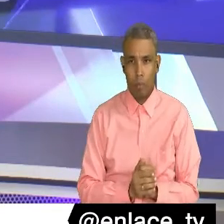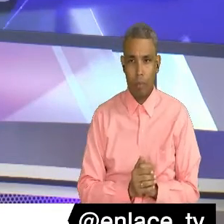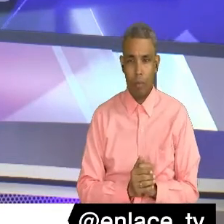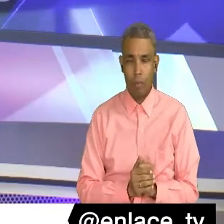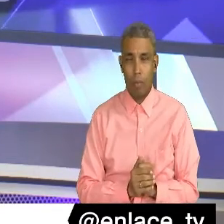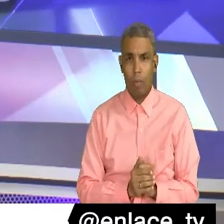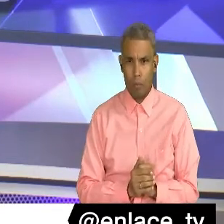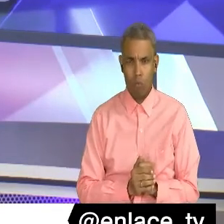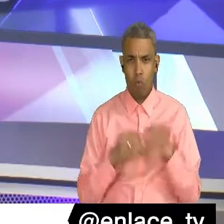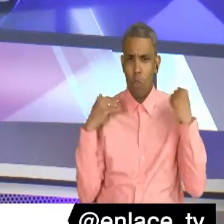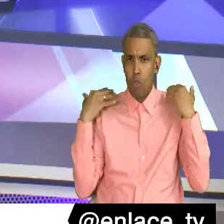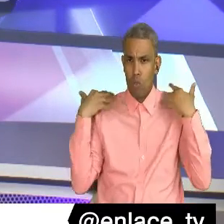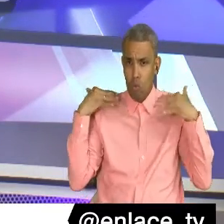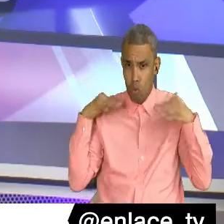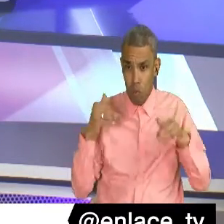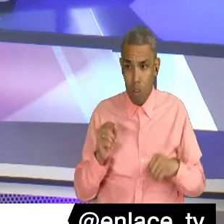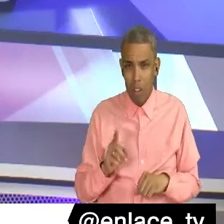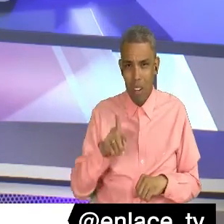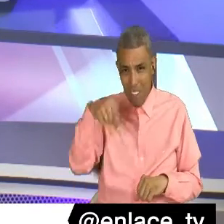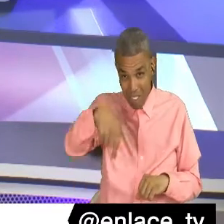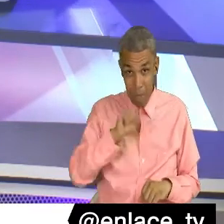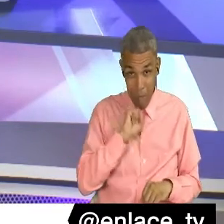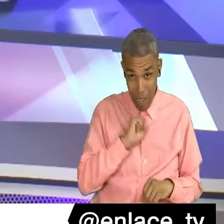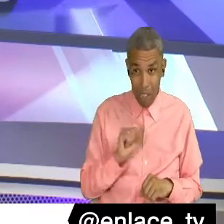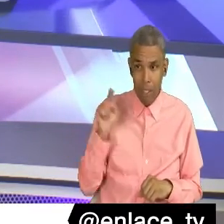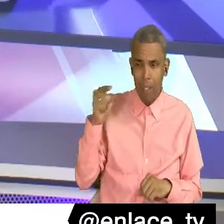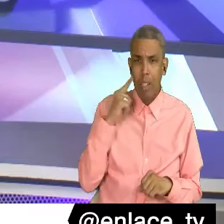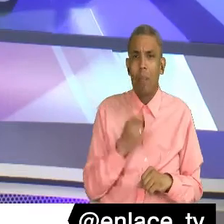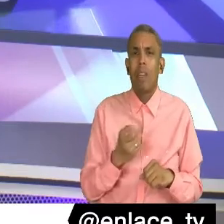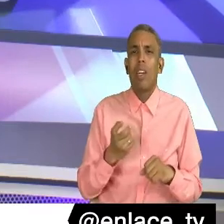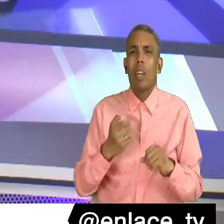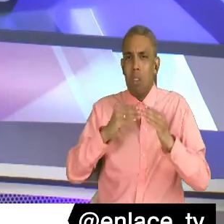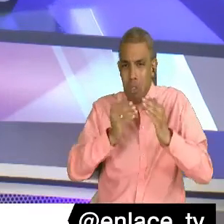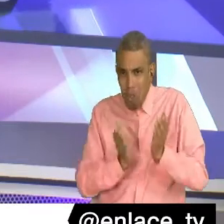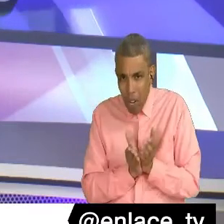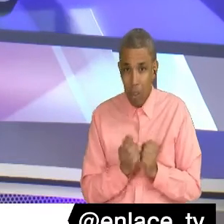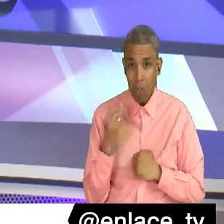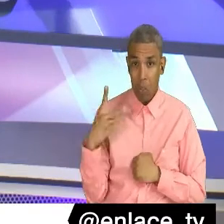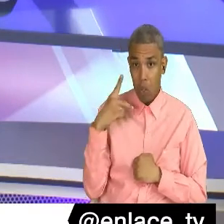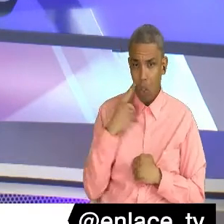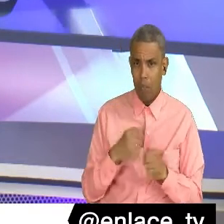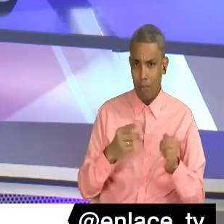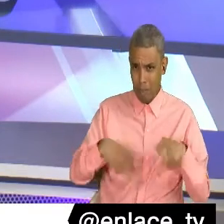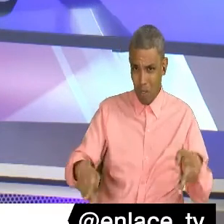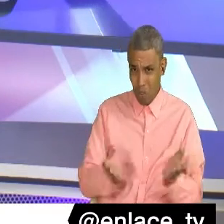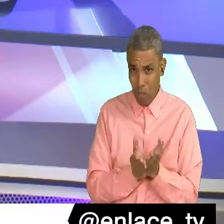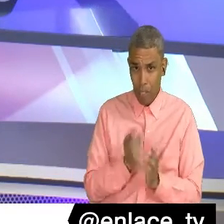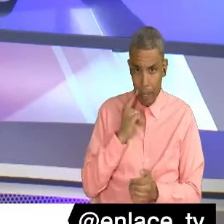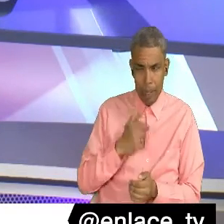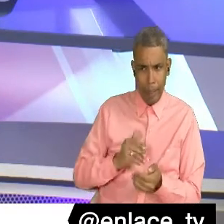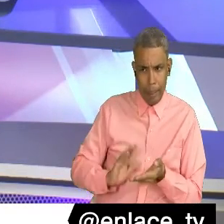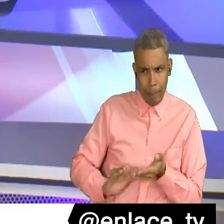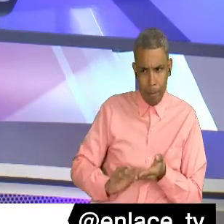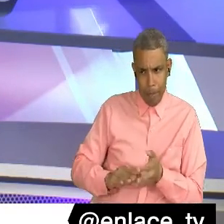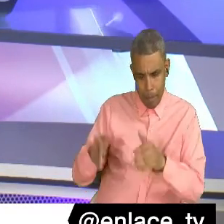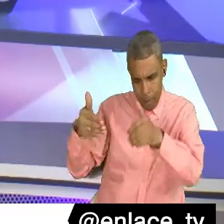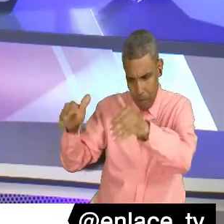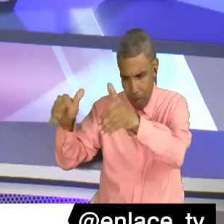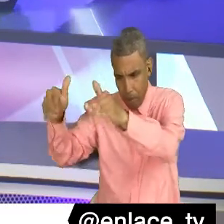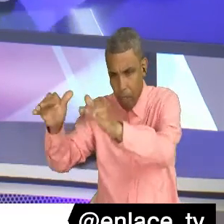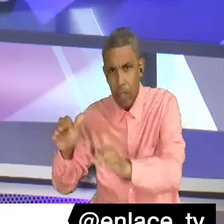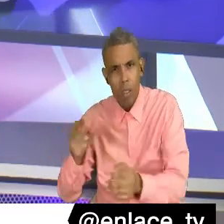en el área urbana y rural de Barranca Bermeja. En las instituciones educativas se invertirán cerca de 5.700 millones de pesos y se espera que las